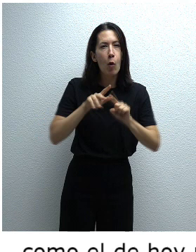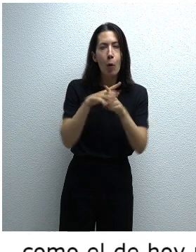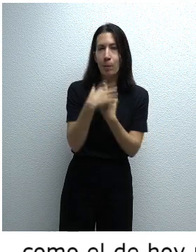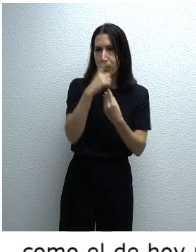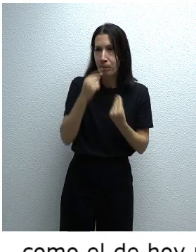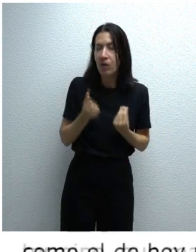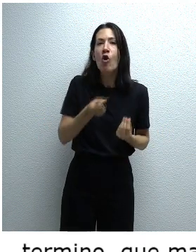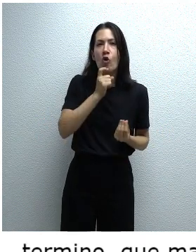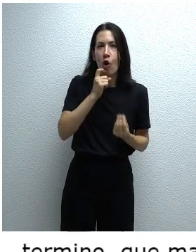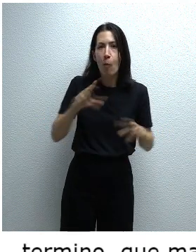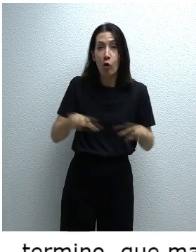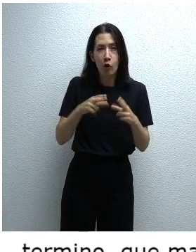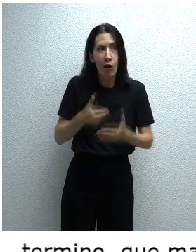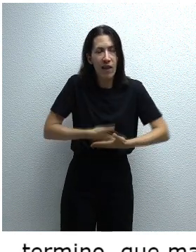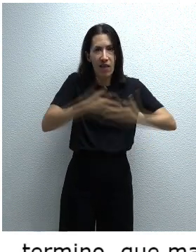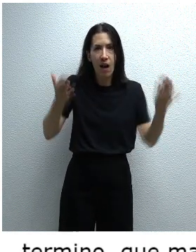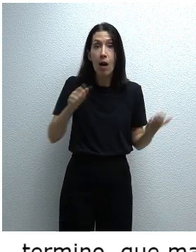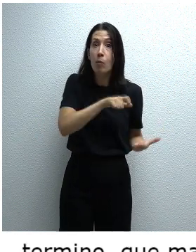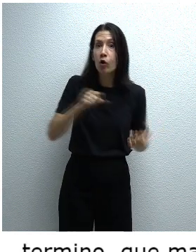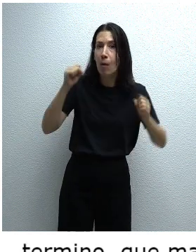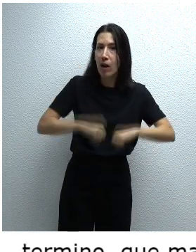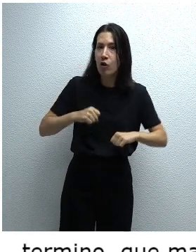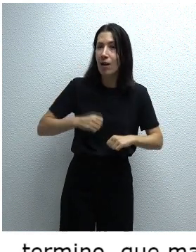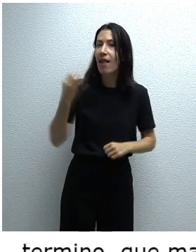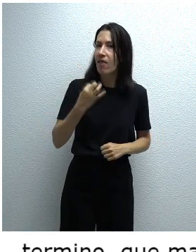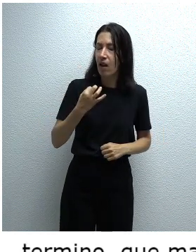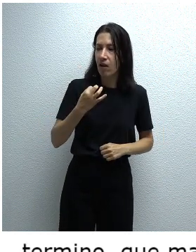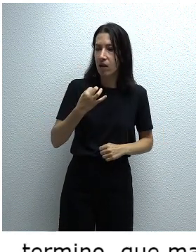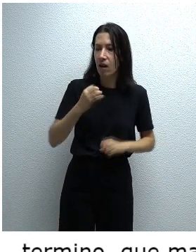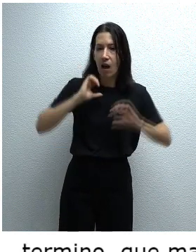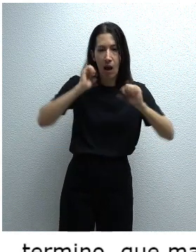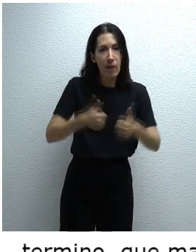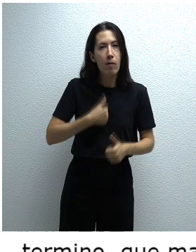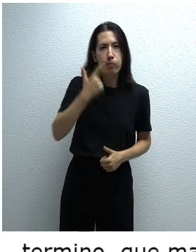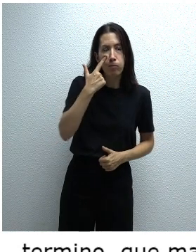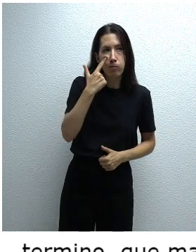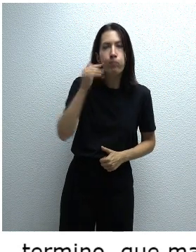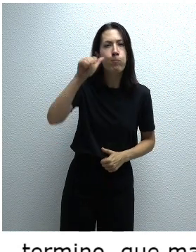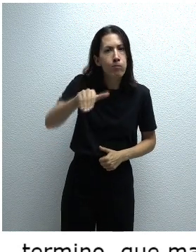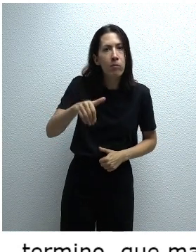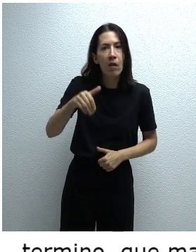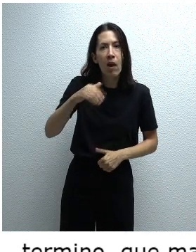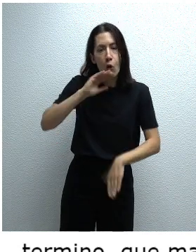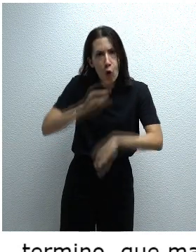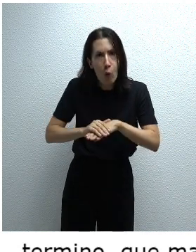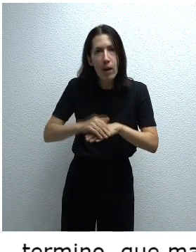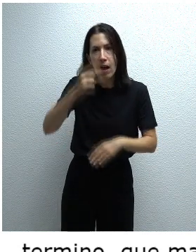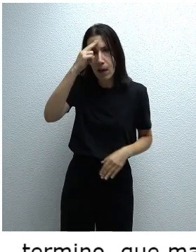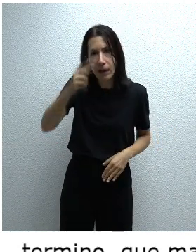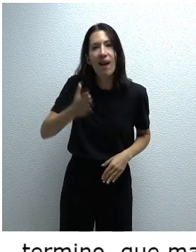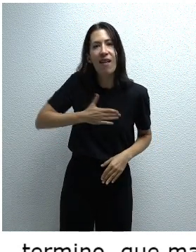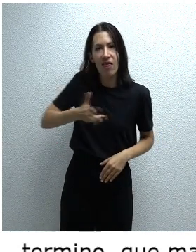mayores las primeras que deben velar por el cumplimiento y el respeto de esos